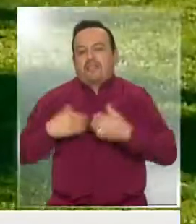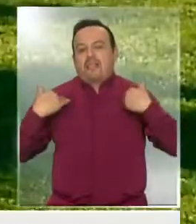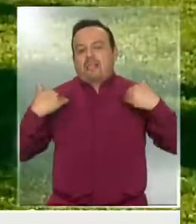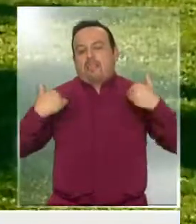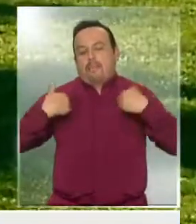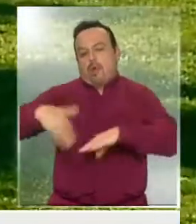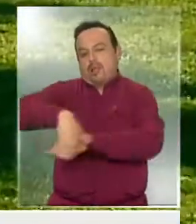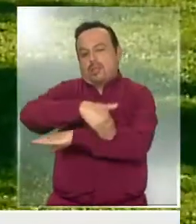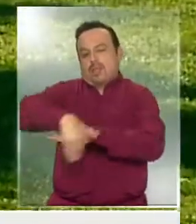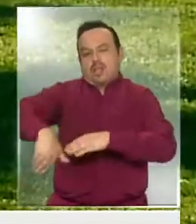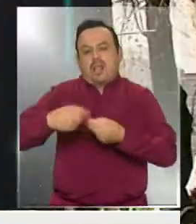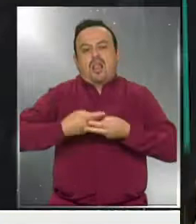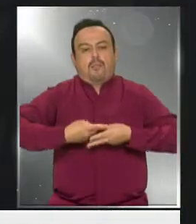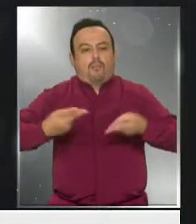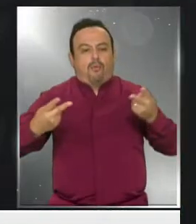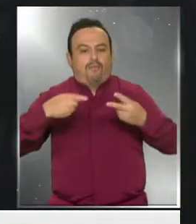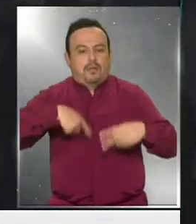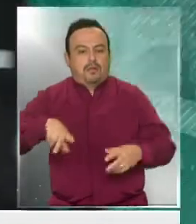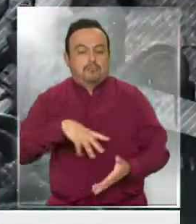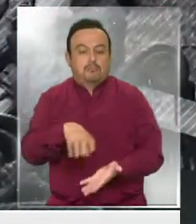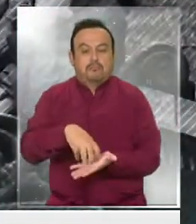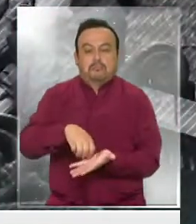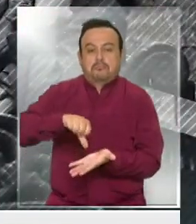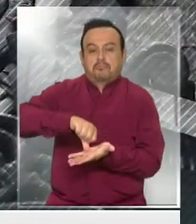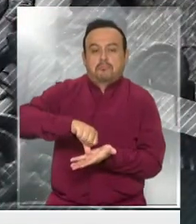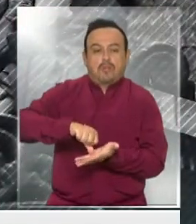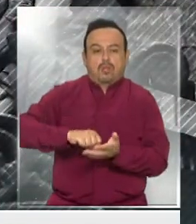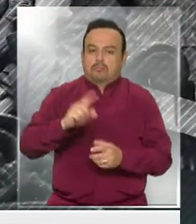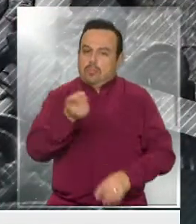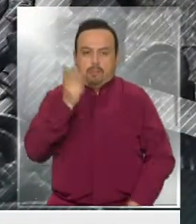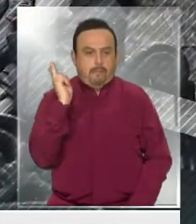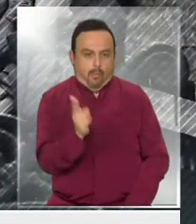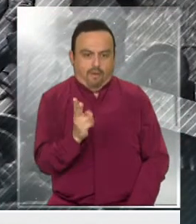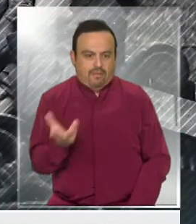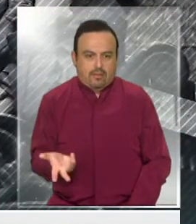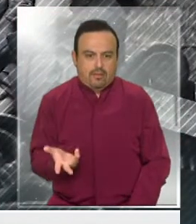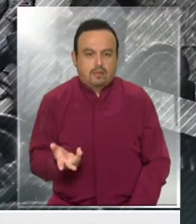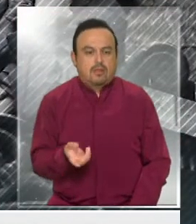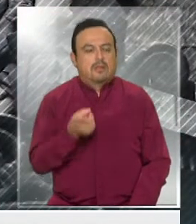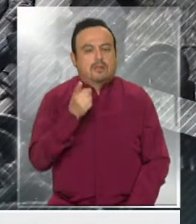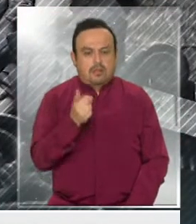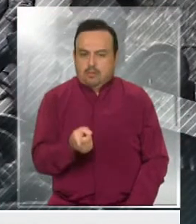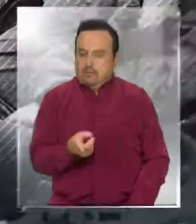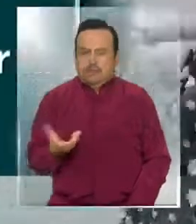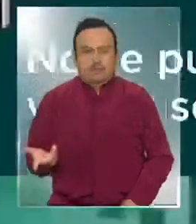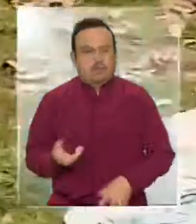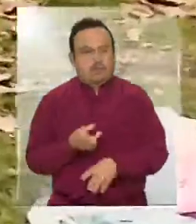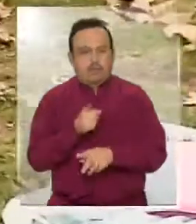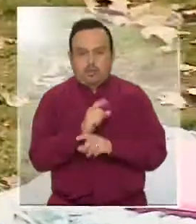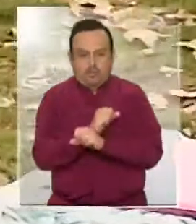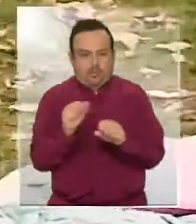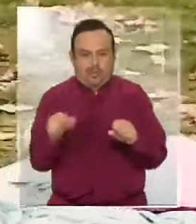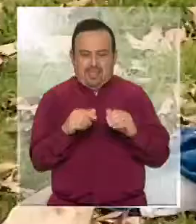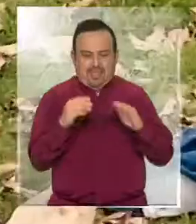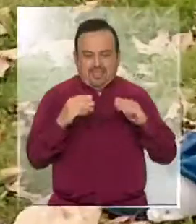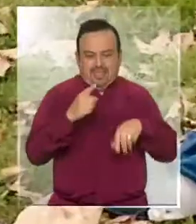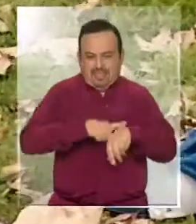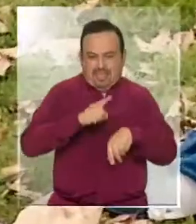vía pública, permanecer en parques y plazas quedan fuera de las excepciones y, por tanto, prohibidos en este periodo.